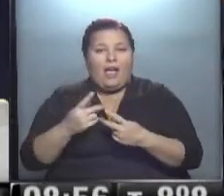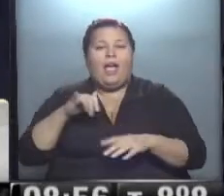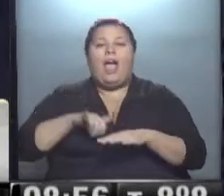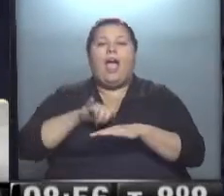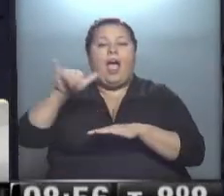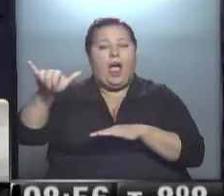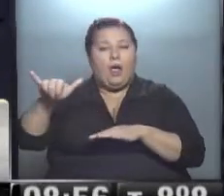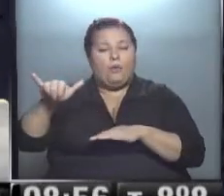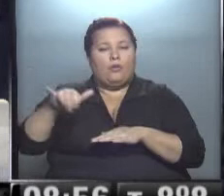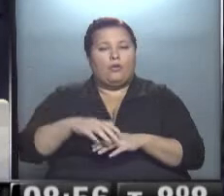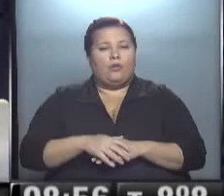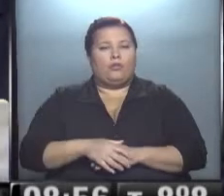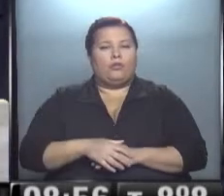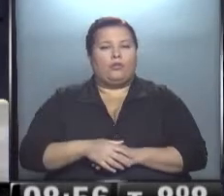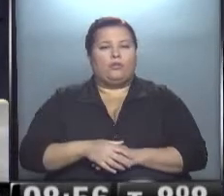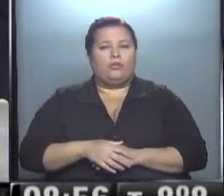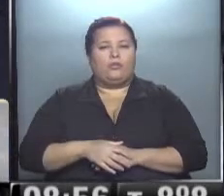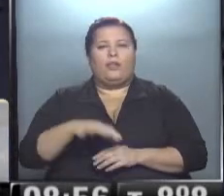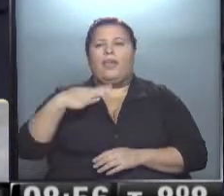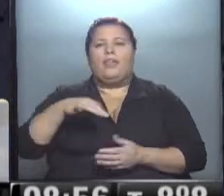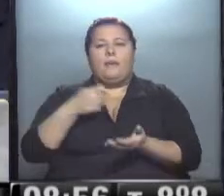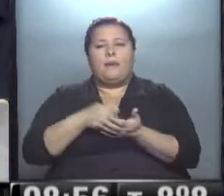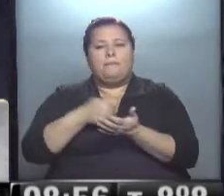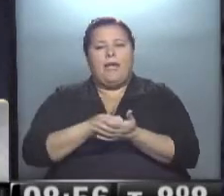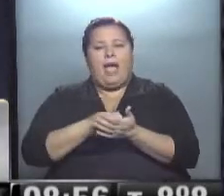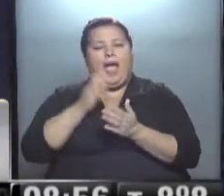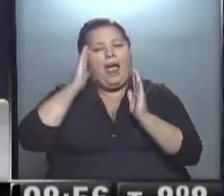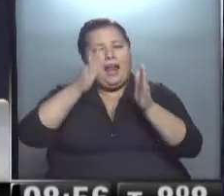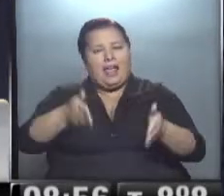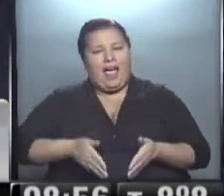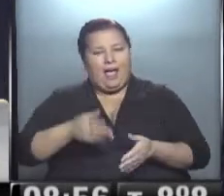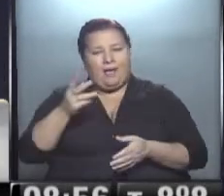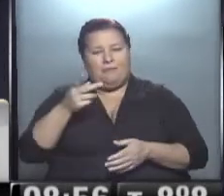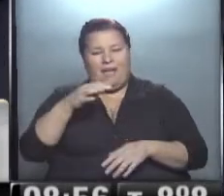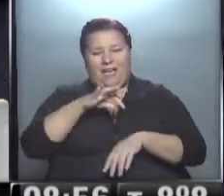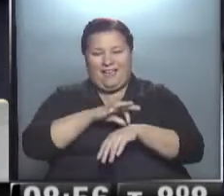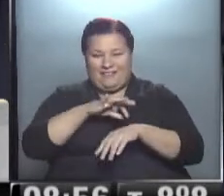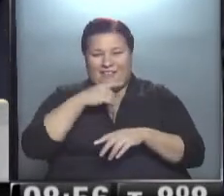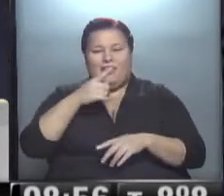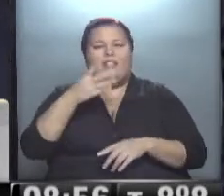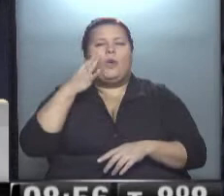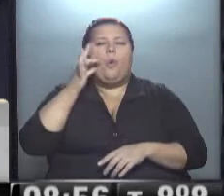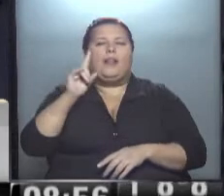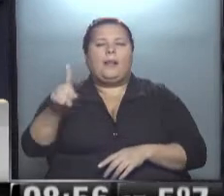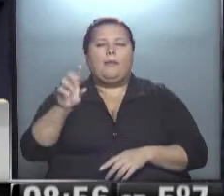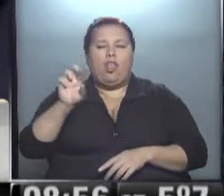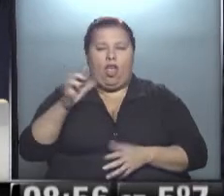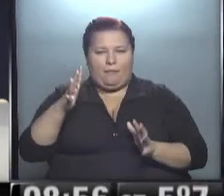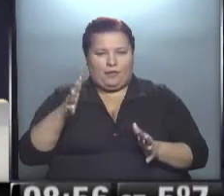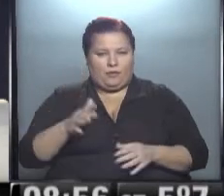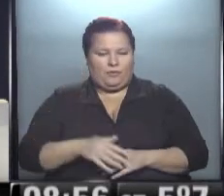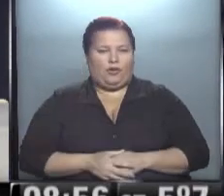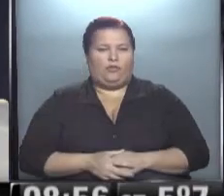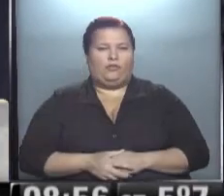aerolínea nos dijo que teníamos que abonar el tema de la camilla, que son alrededor de $40.000 más o menos.